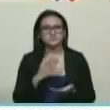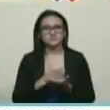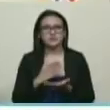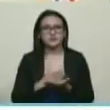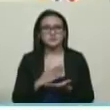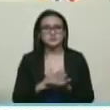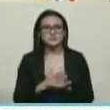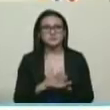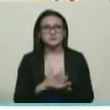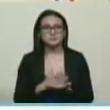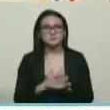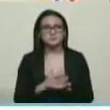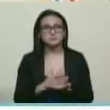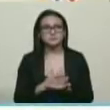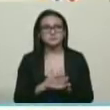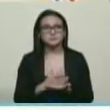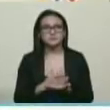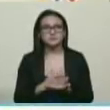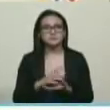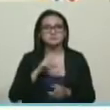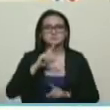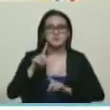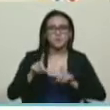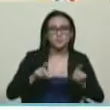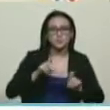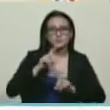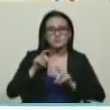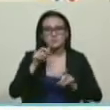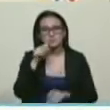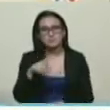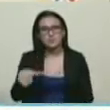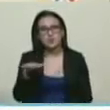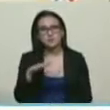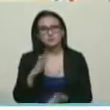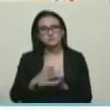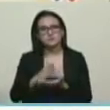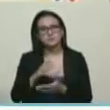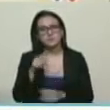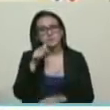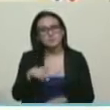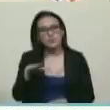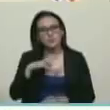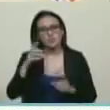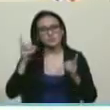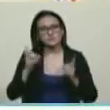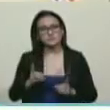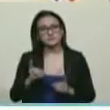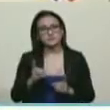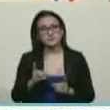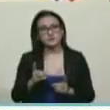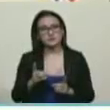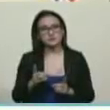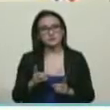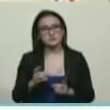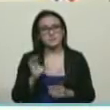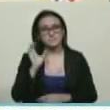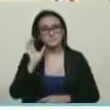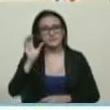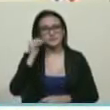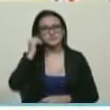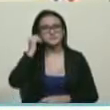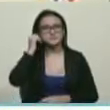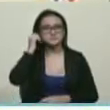acontecimientos, siempre preguntándole al pueblo, siempre el pueblo decidiendo los destinos de este país